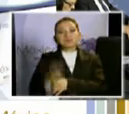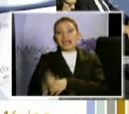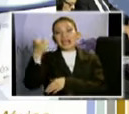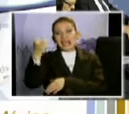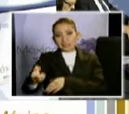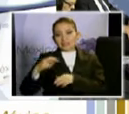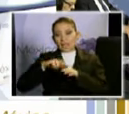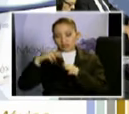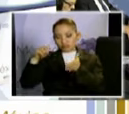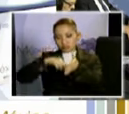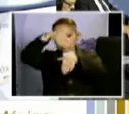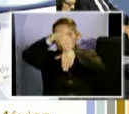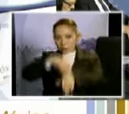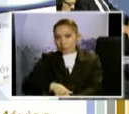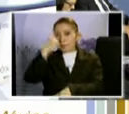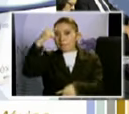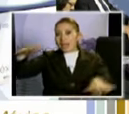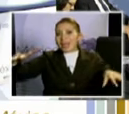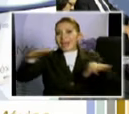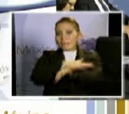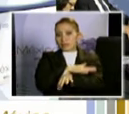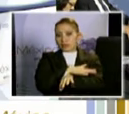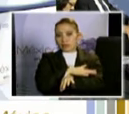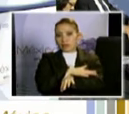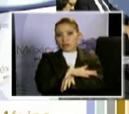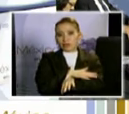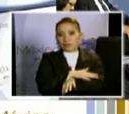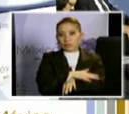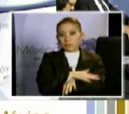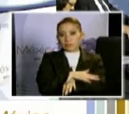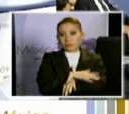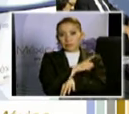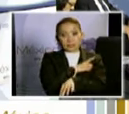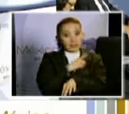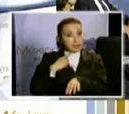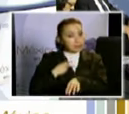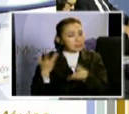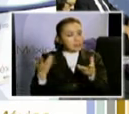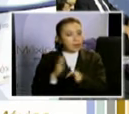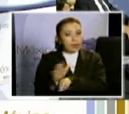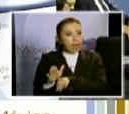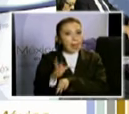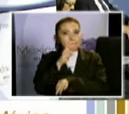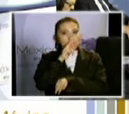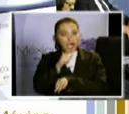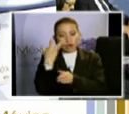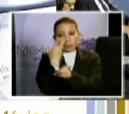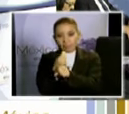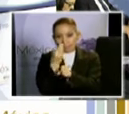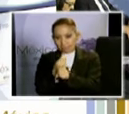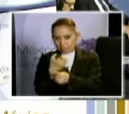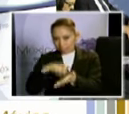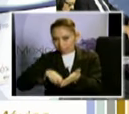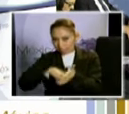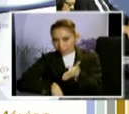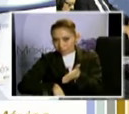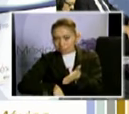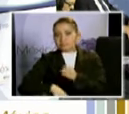estas convenciones. Para modificarlas hay que obtener una mayoría.